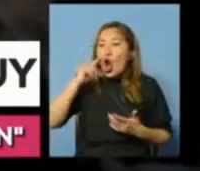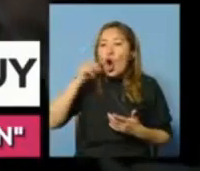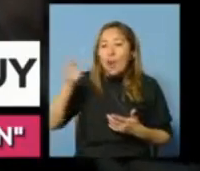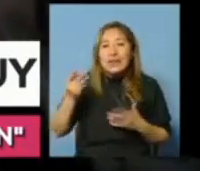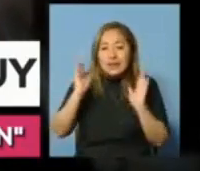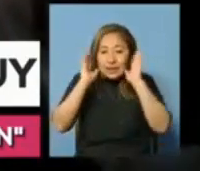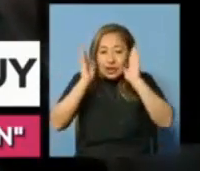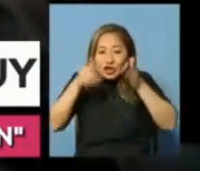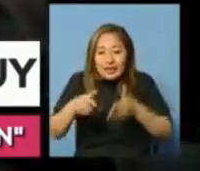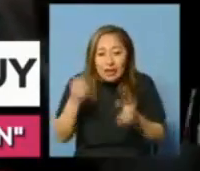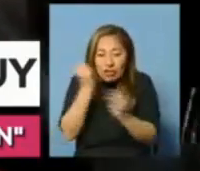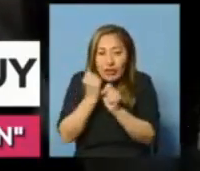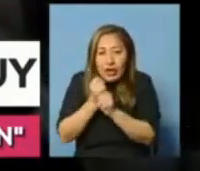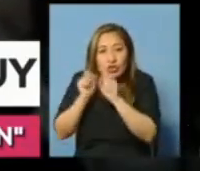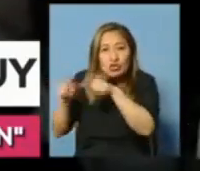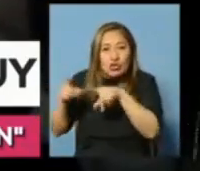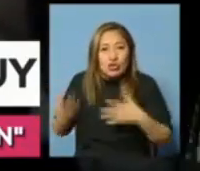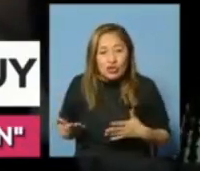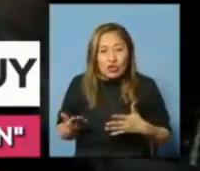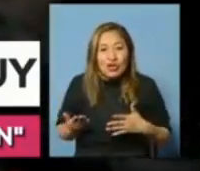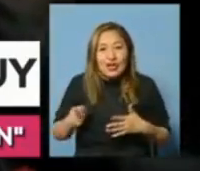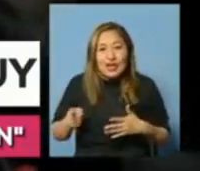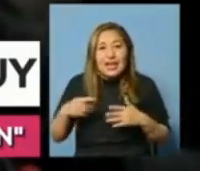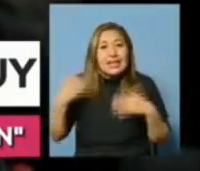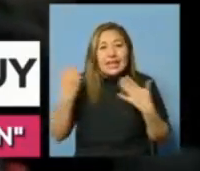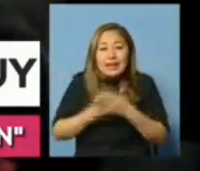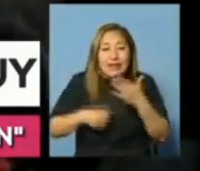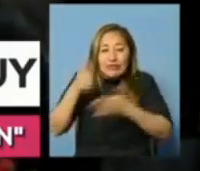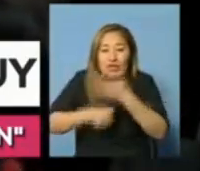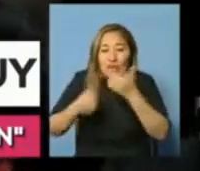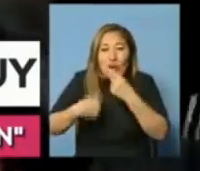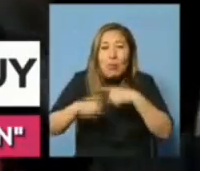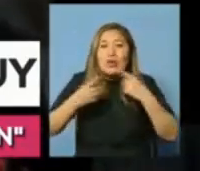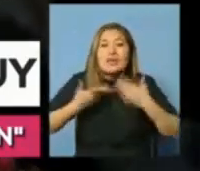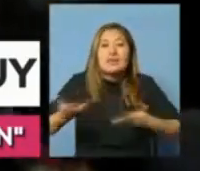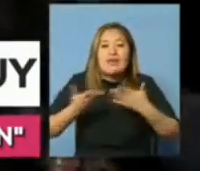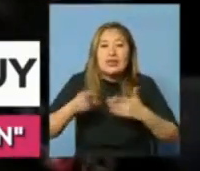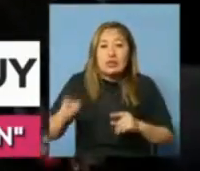muy compenetrado con lo que está haciendo, que está muy vocacionado al servicio,